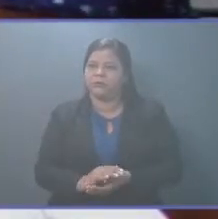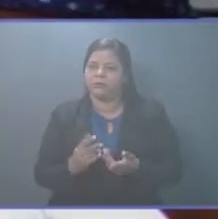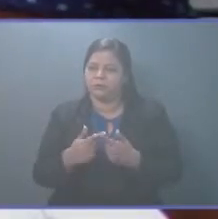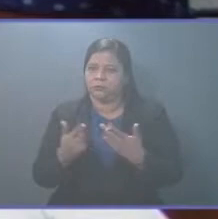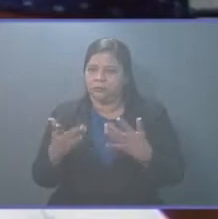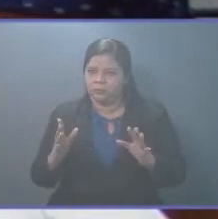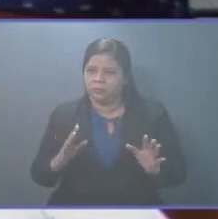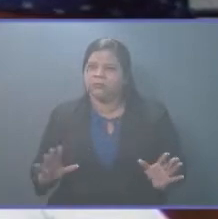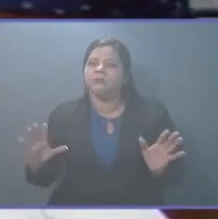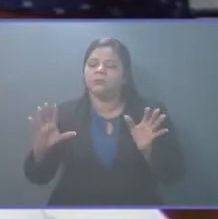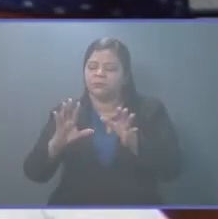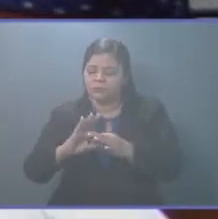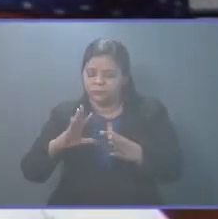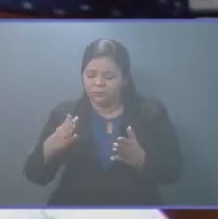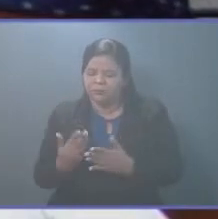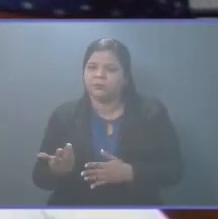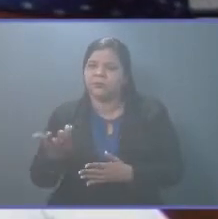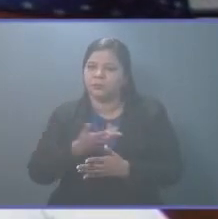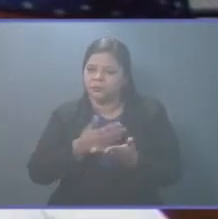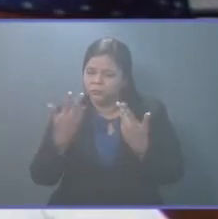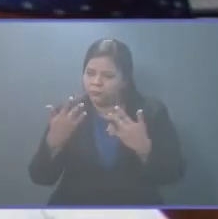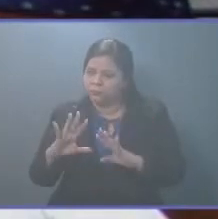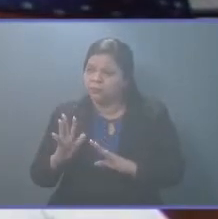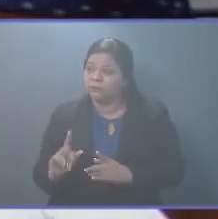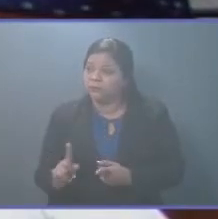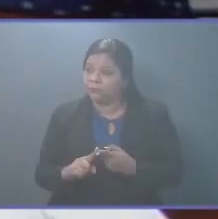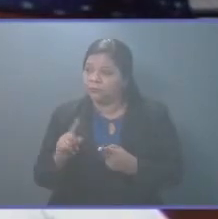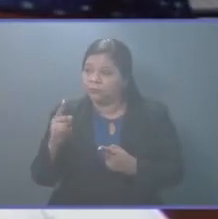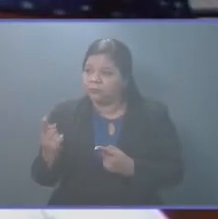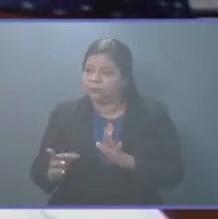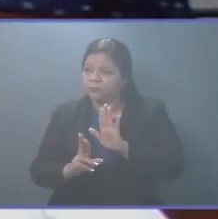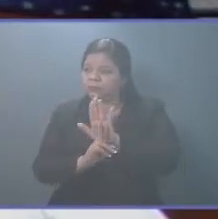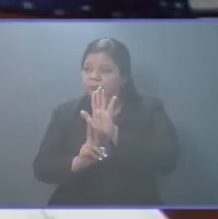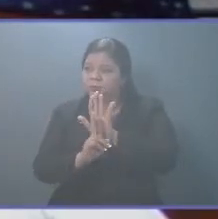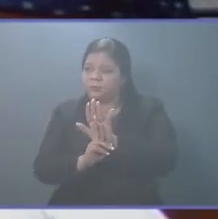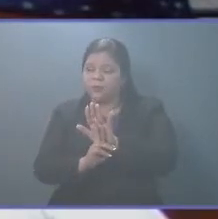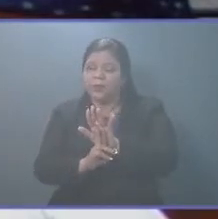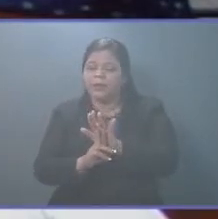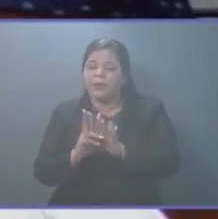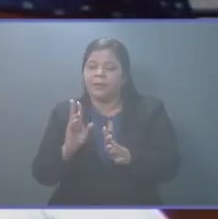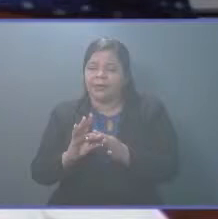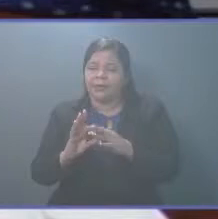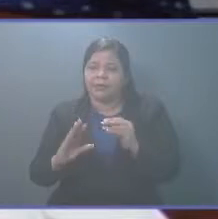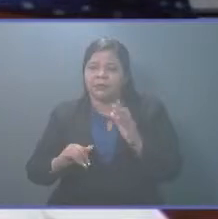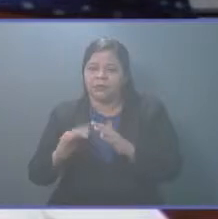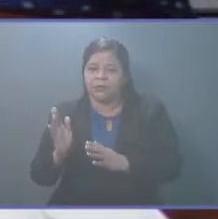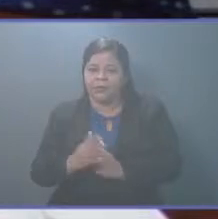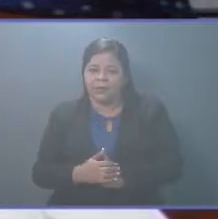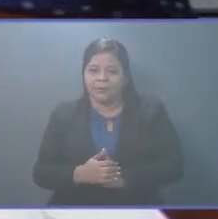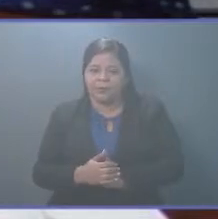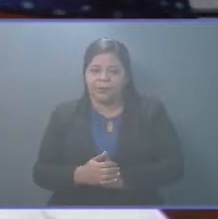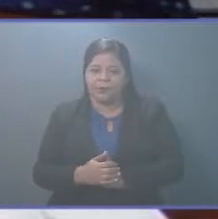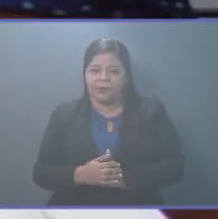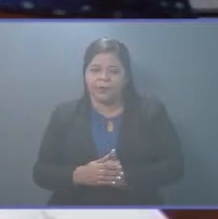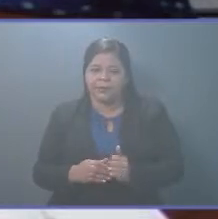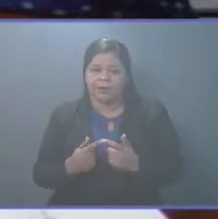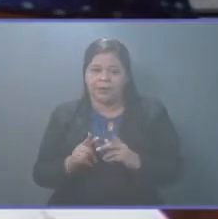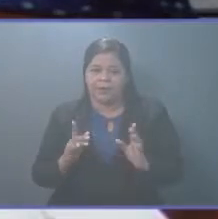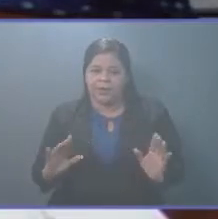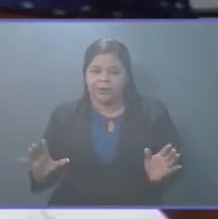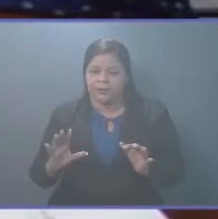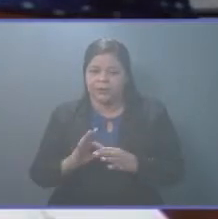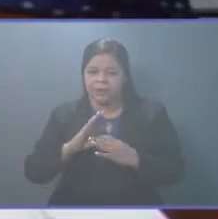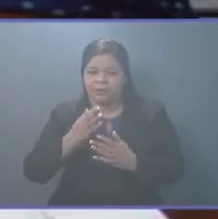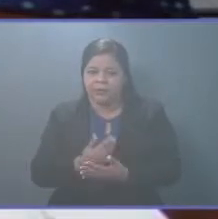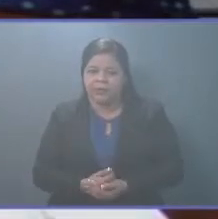¿cuáles ministerios? Primero, tienen que estar representados en su pensamiento de cómo